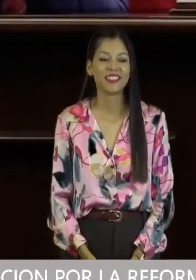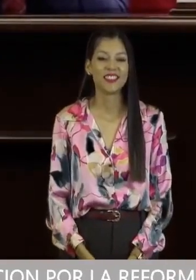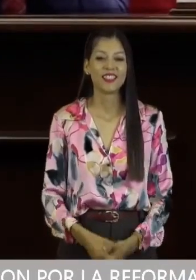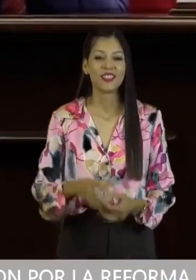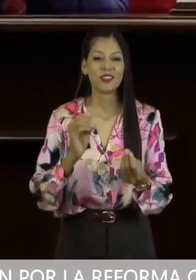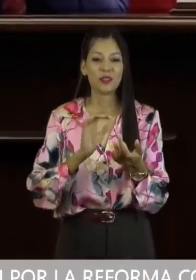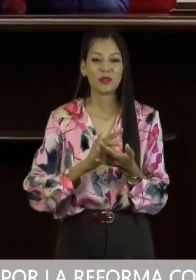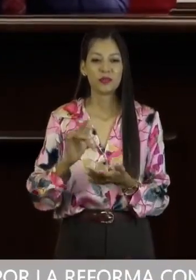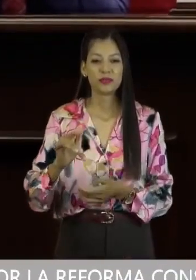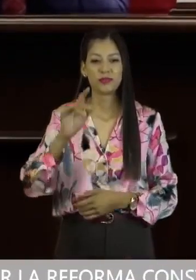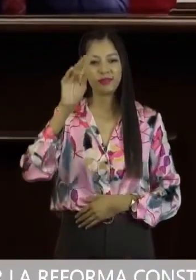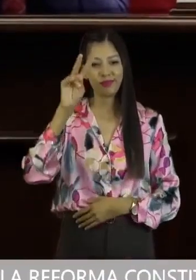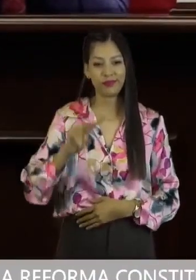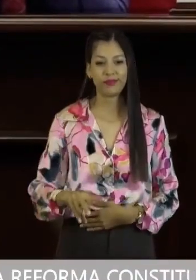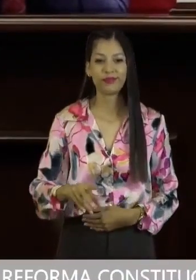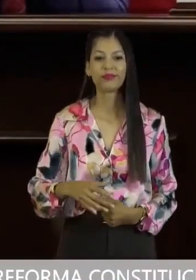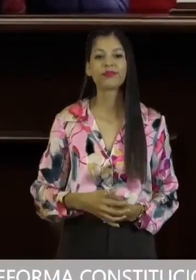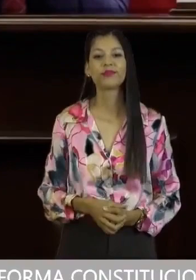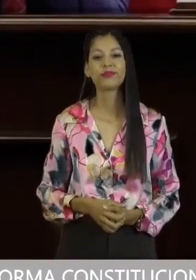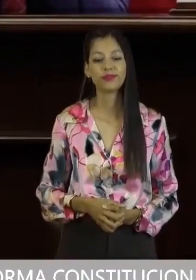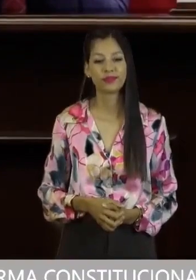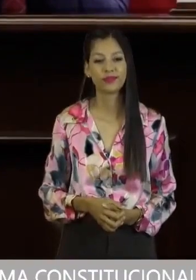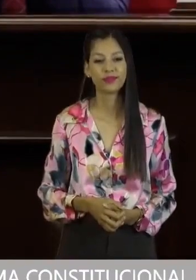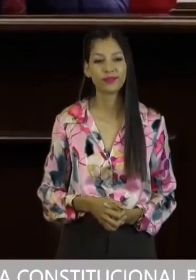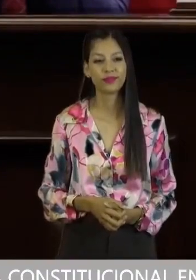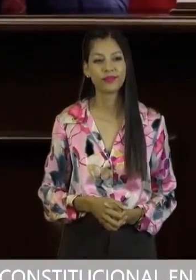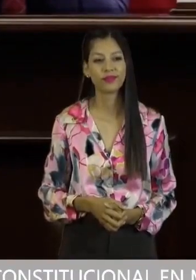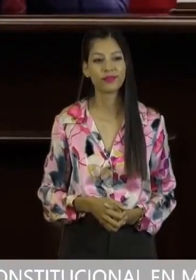Muchas gracias, de verdad.